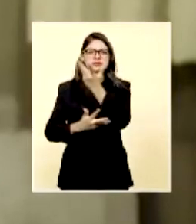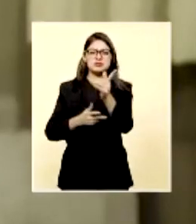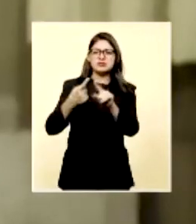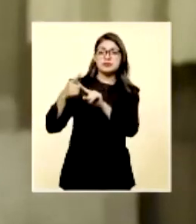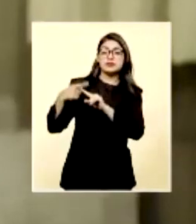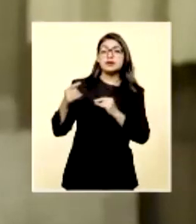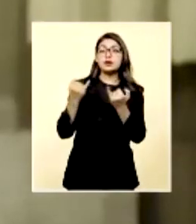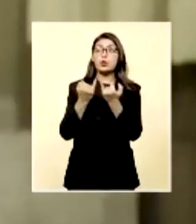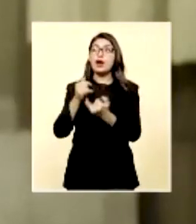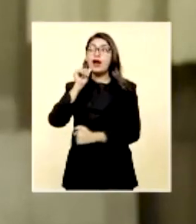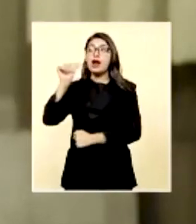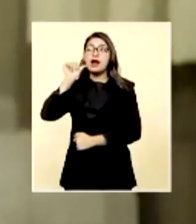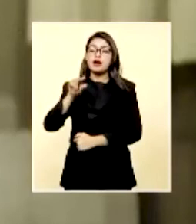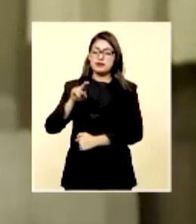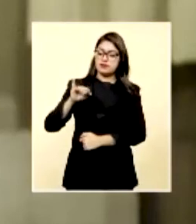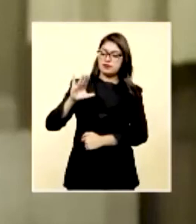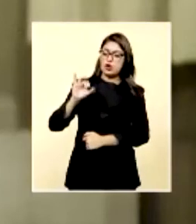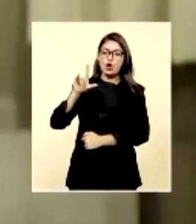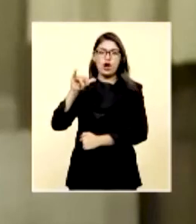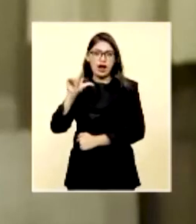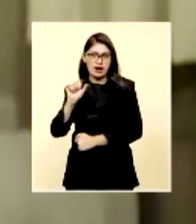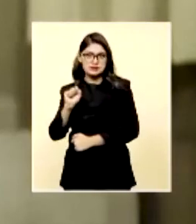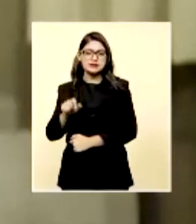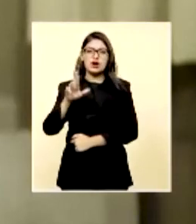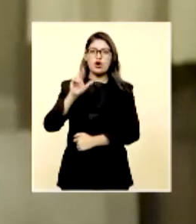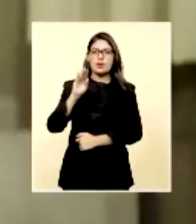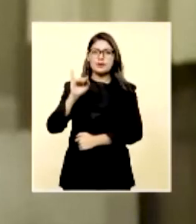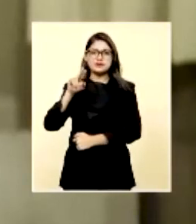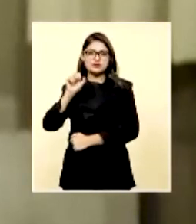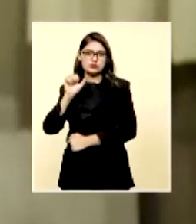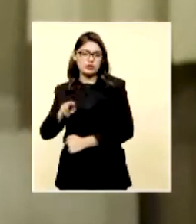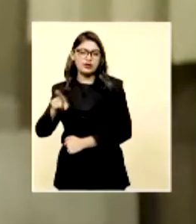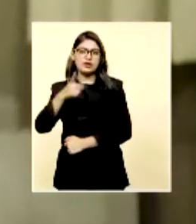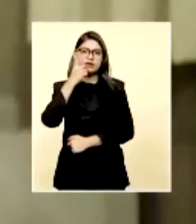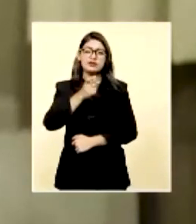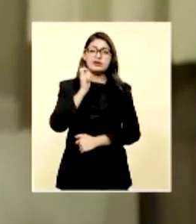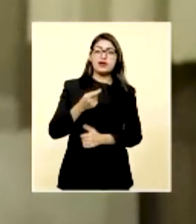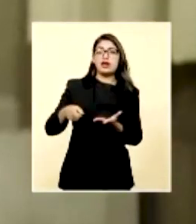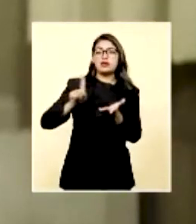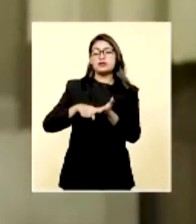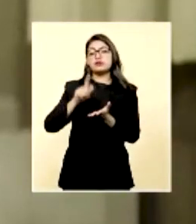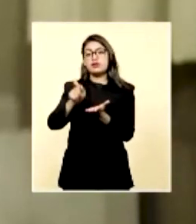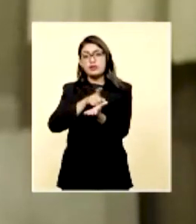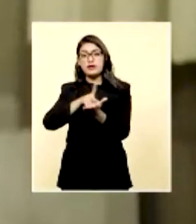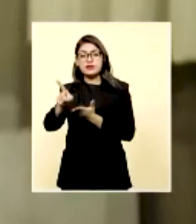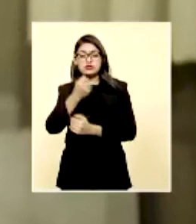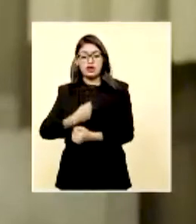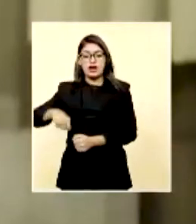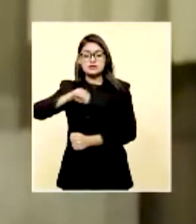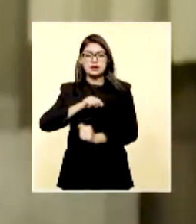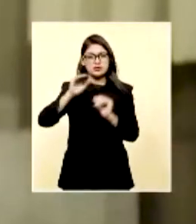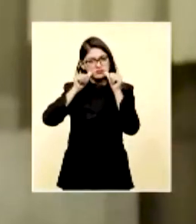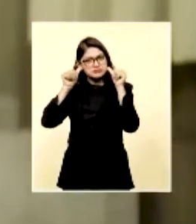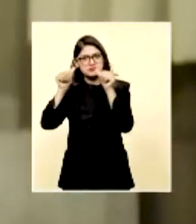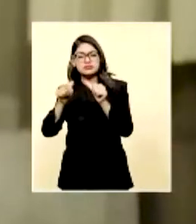y Nicholas Robinson ayer, focalizarnos en crear el contenido de un derecho de una sola salud. Frente a